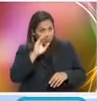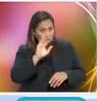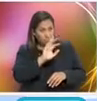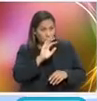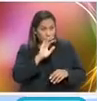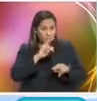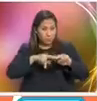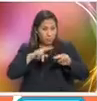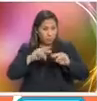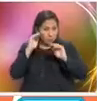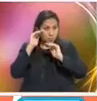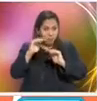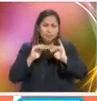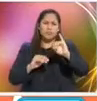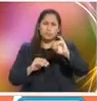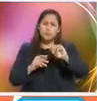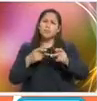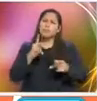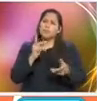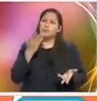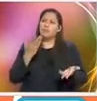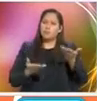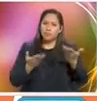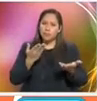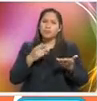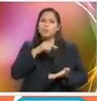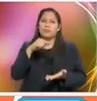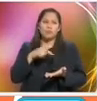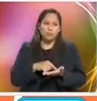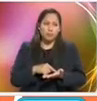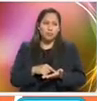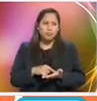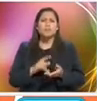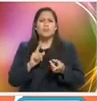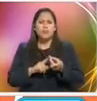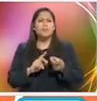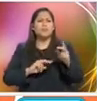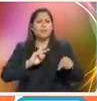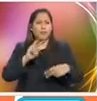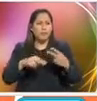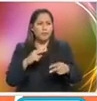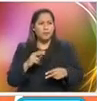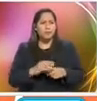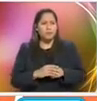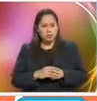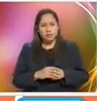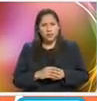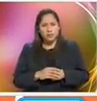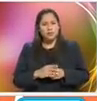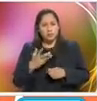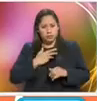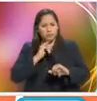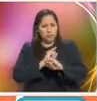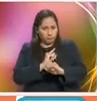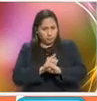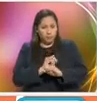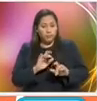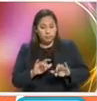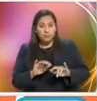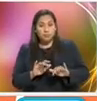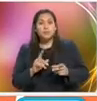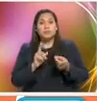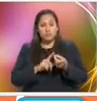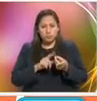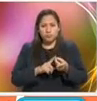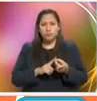de llenar. El cupo es limitado, pero depende de los recintos también. ¿A dónde acudimos como padres de familia? Hay una página, ¿no?, ¿sí? donde